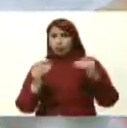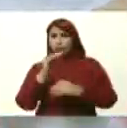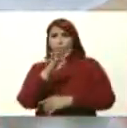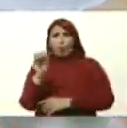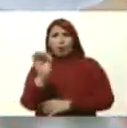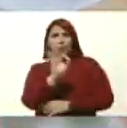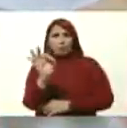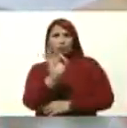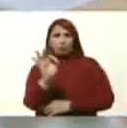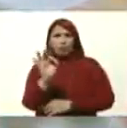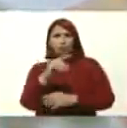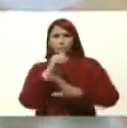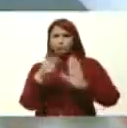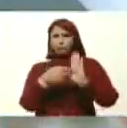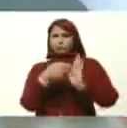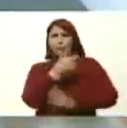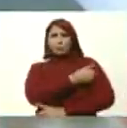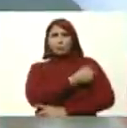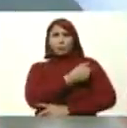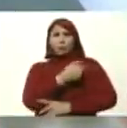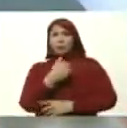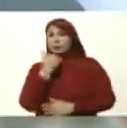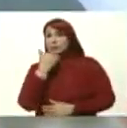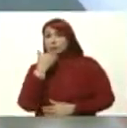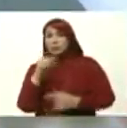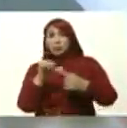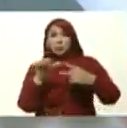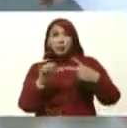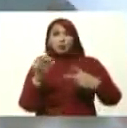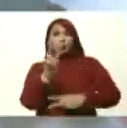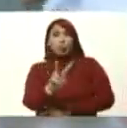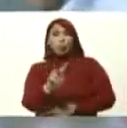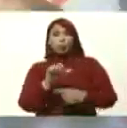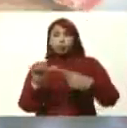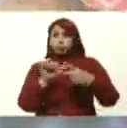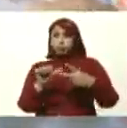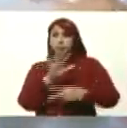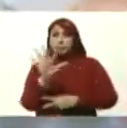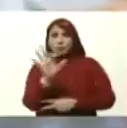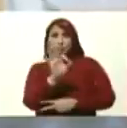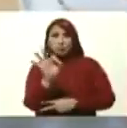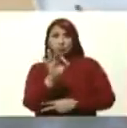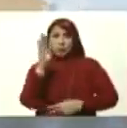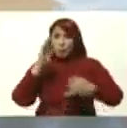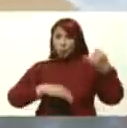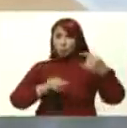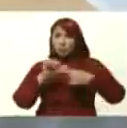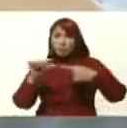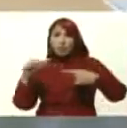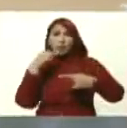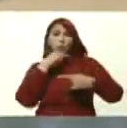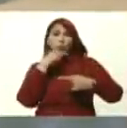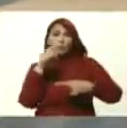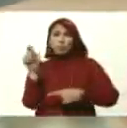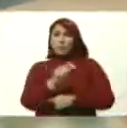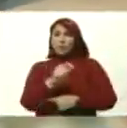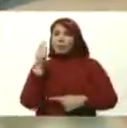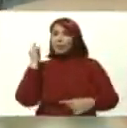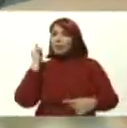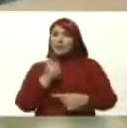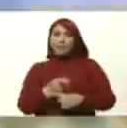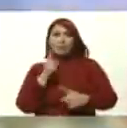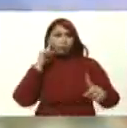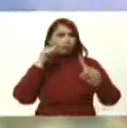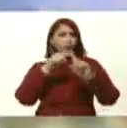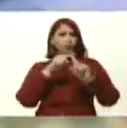de vacunados y dentro de 2 semanas al 55%. Y la última semana de octubre debemos estar llegando con